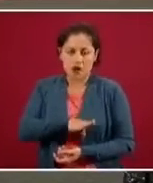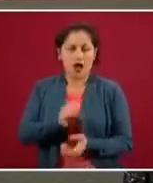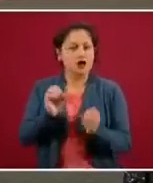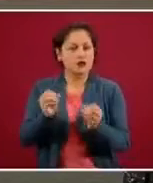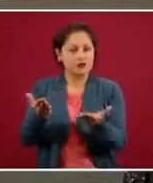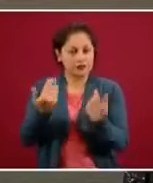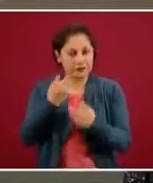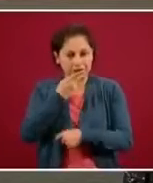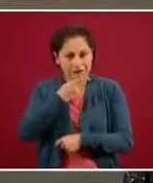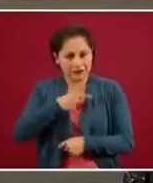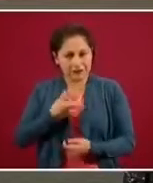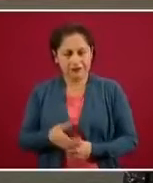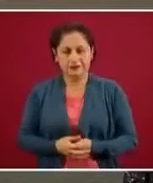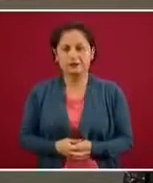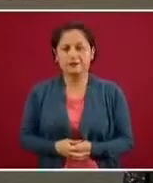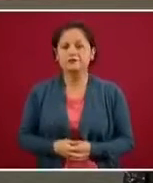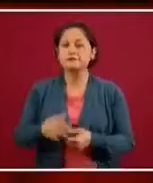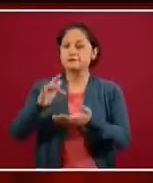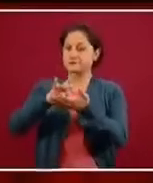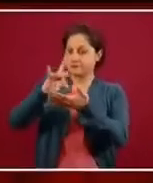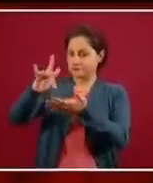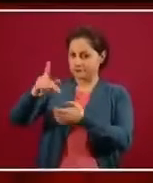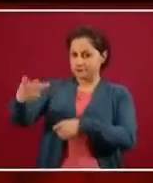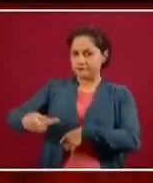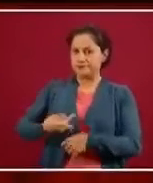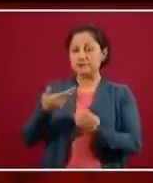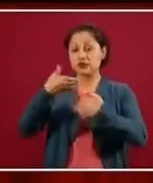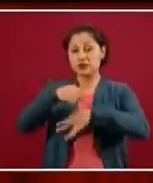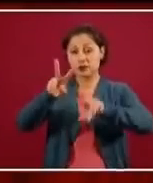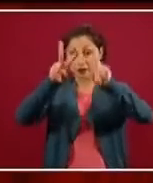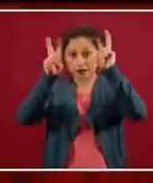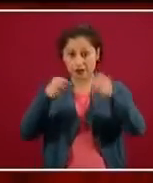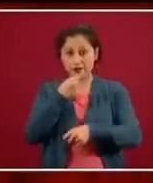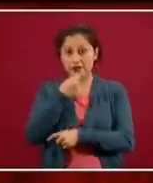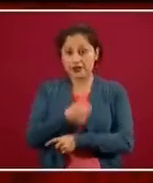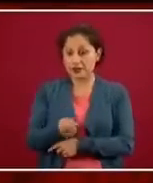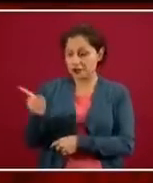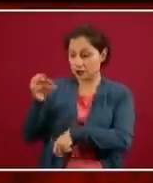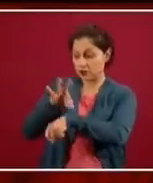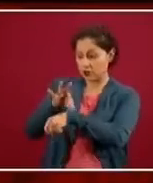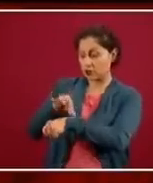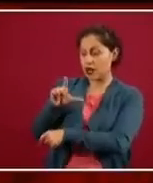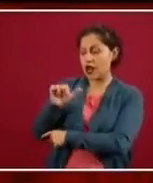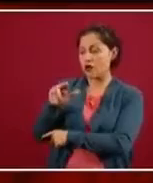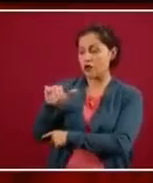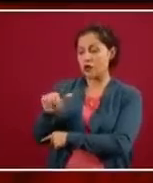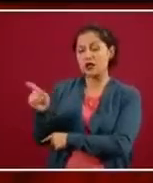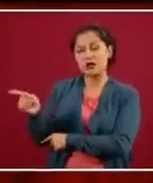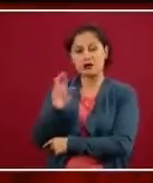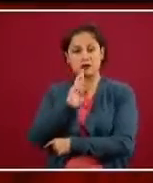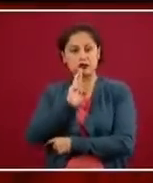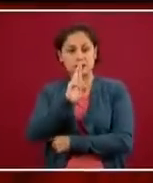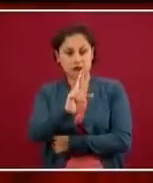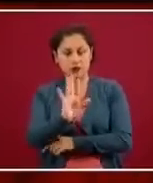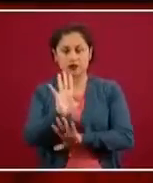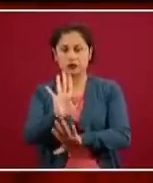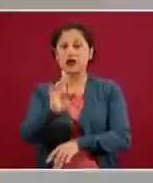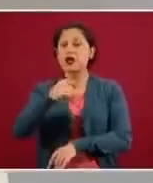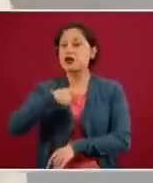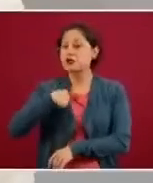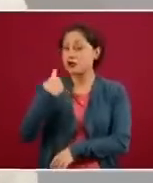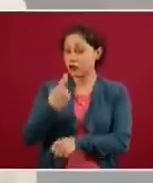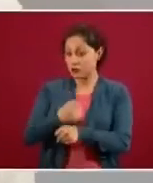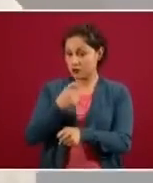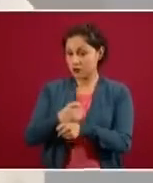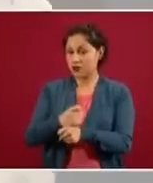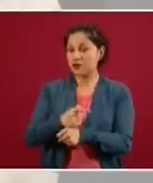así. Gracias por la pregunta sobre los niños. Le voy a pedir al doctor Alomía si lo contesta. Déjeme abordar primero, porque